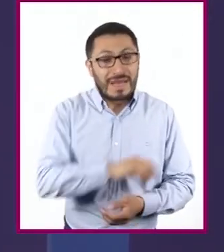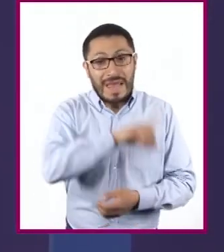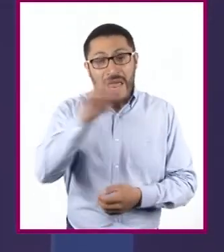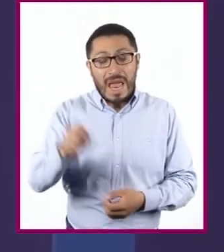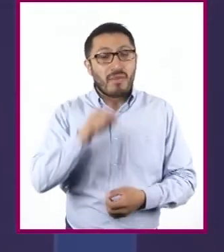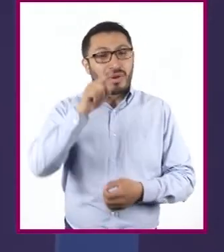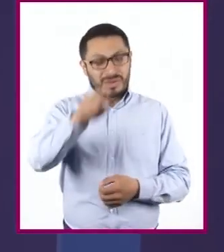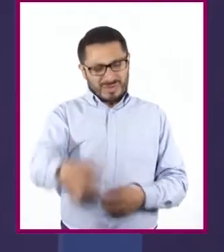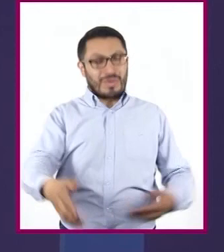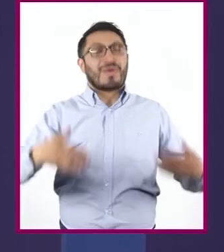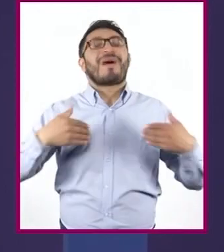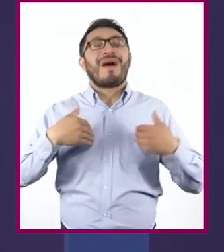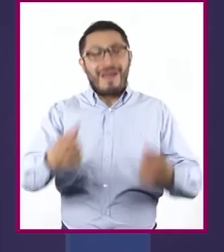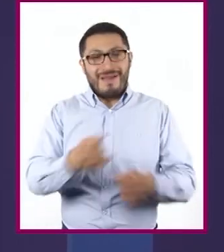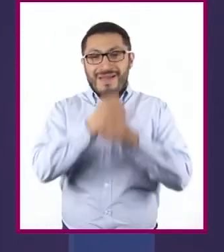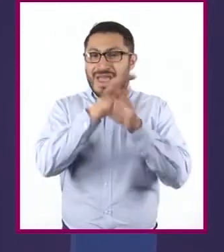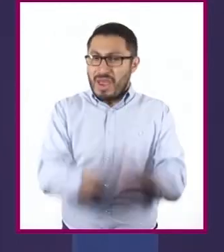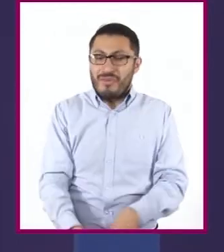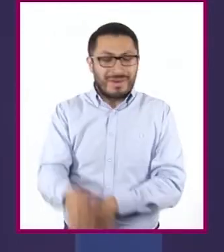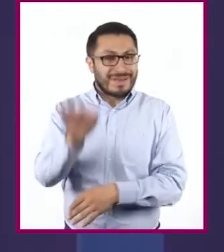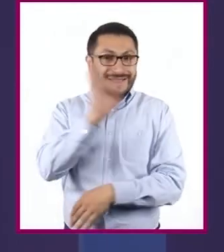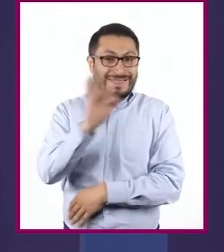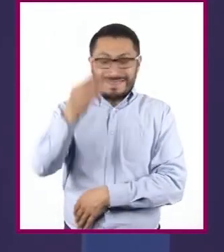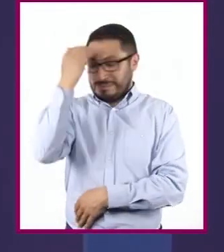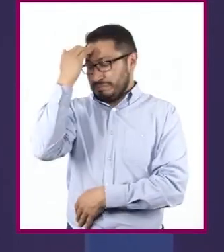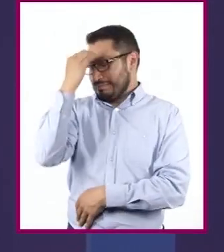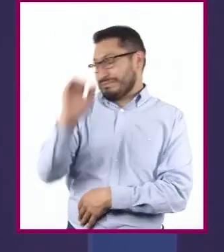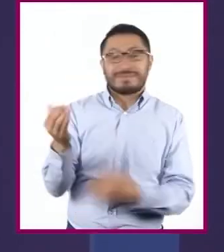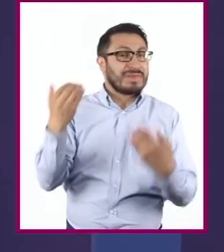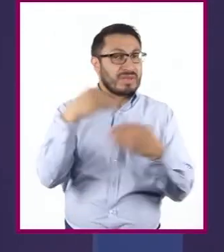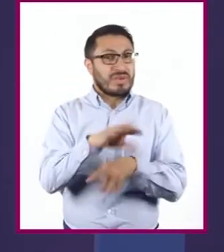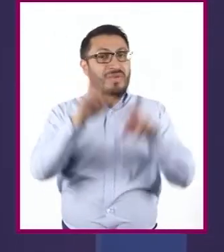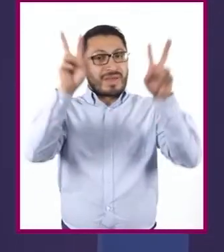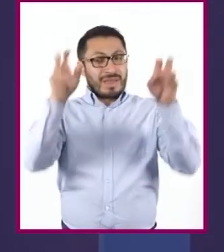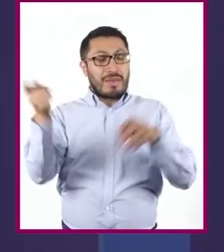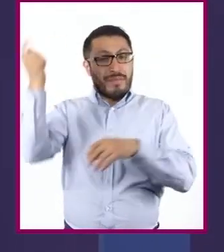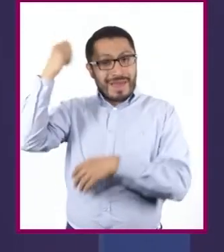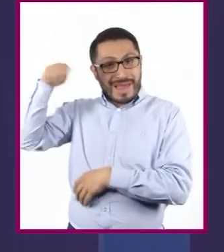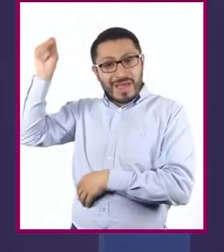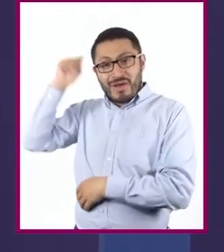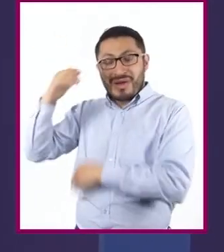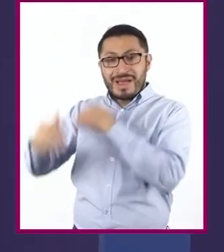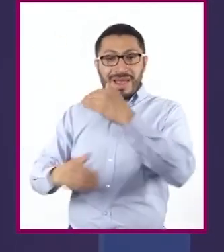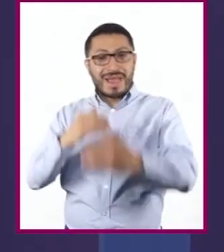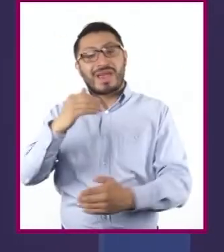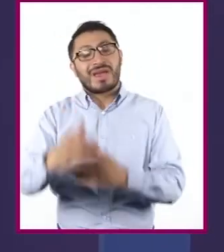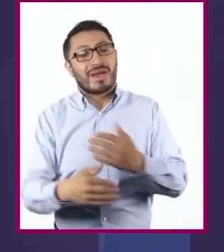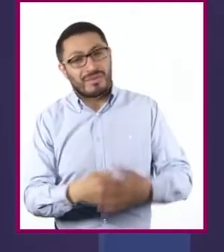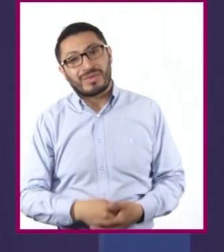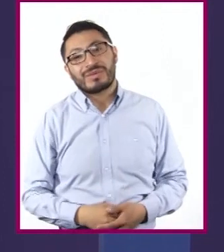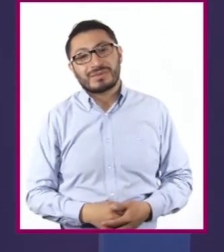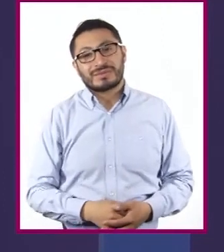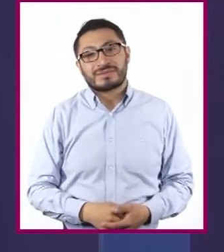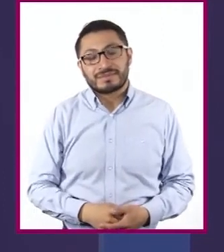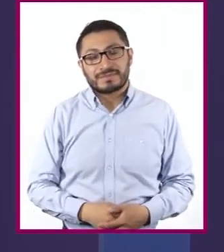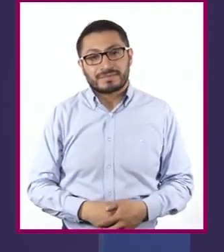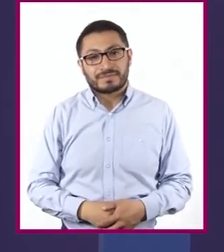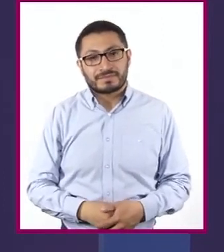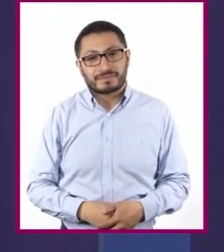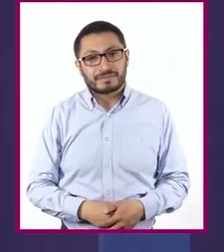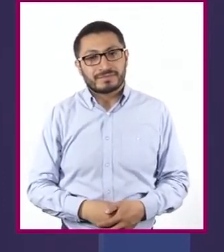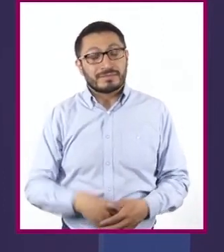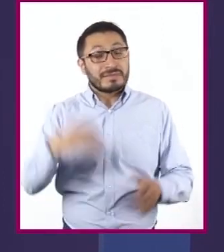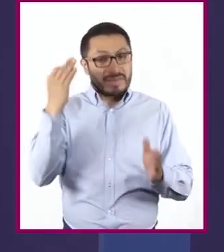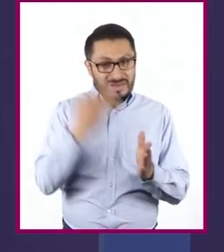de ciertos datos que quizá desconocían sobre la teoría de la evolución de Charles Darwin. Pero aún faltan